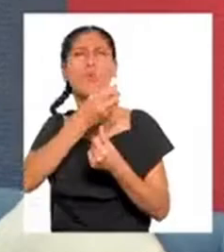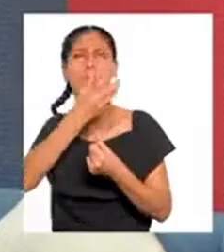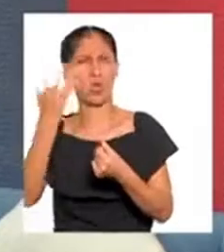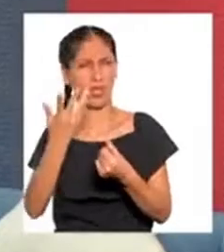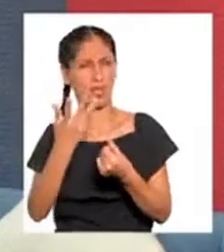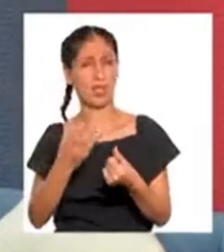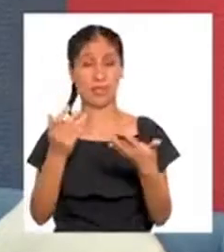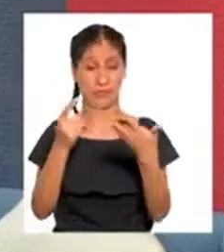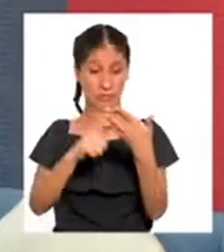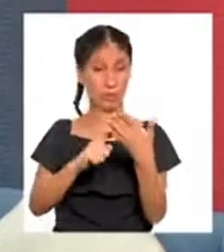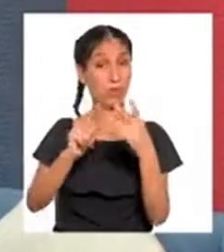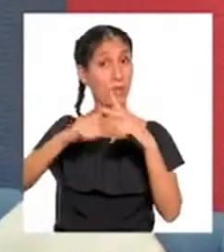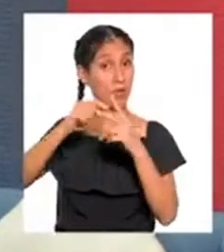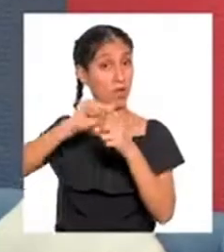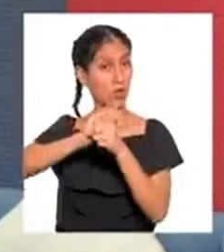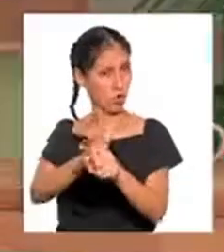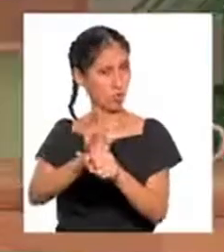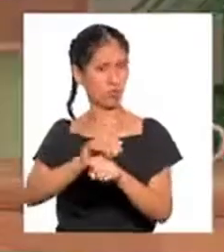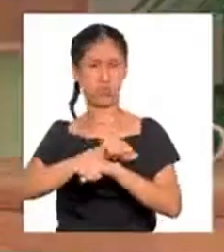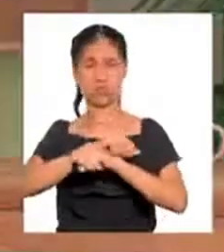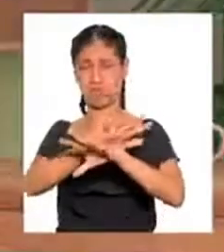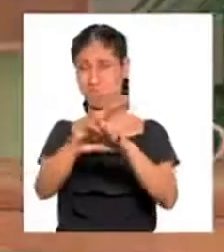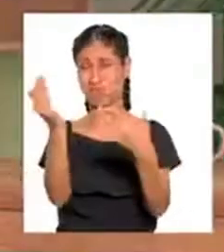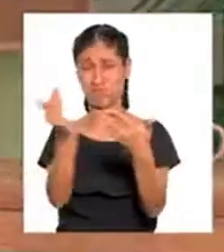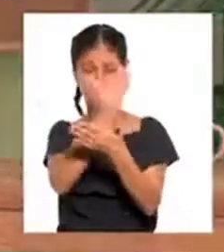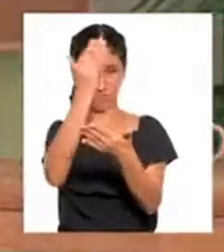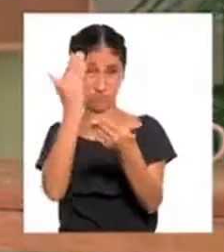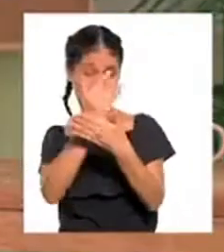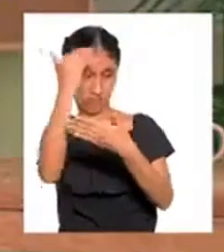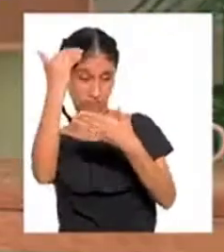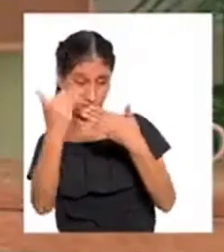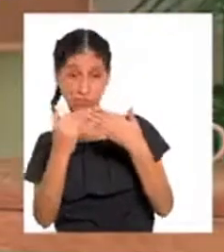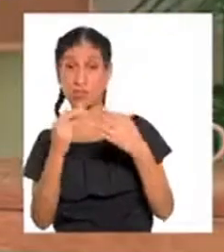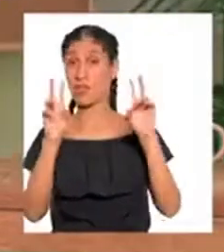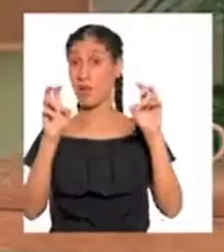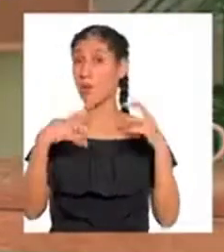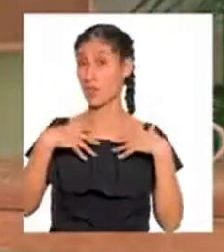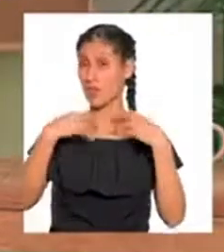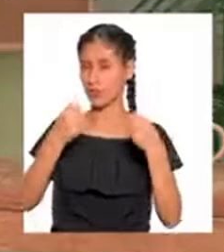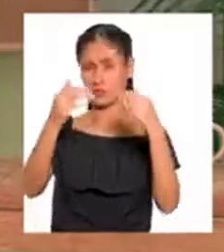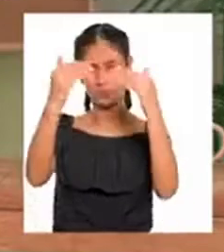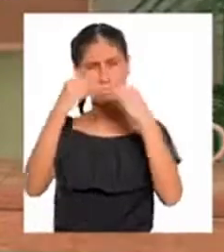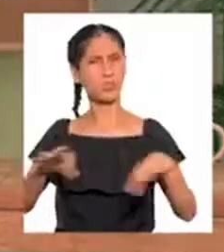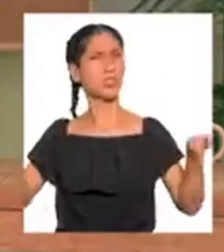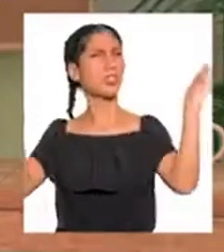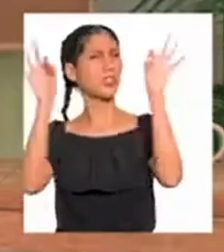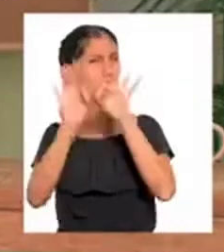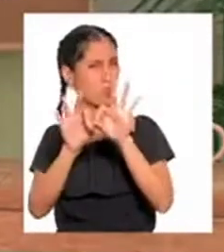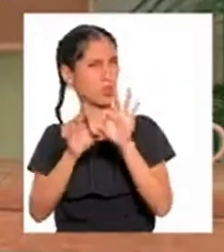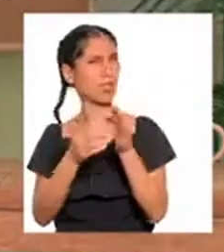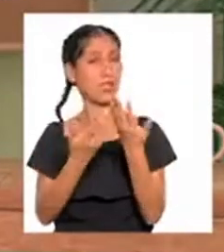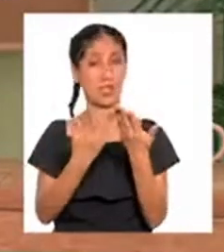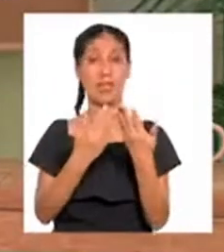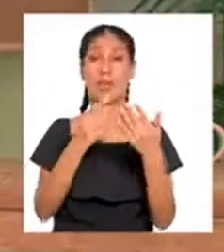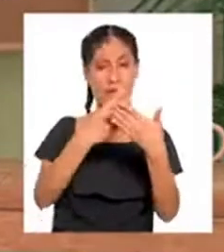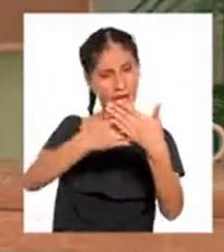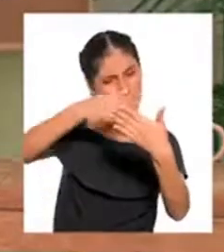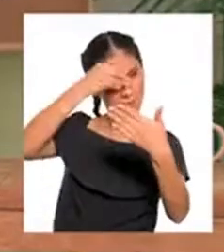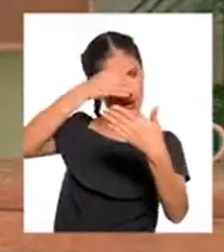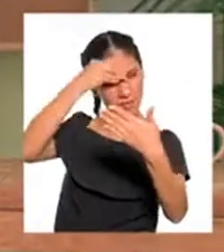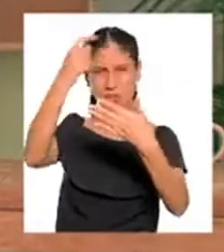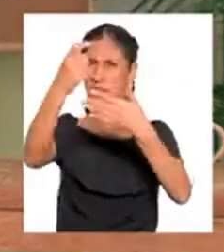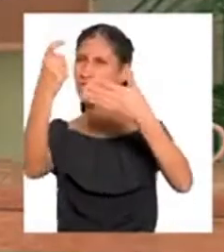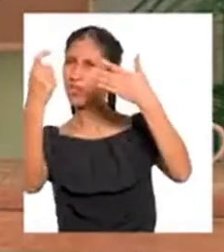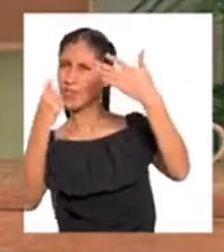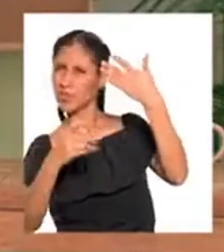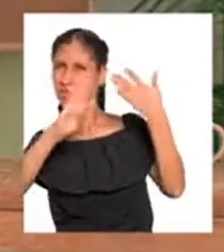tiempo de pandemia producto de la COVID-19. ¡Claro! Por eso Promo 2021 es importante conocer los distintos factores que